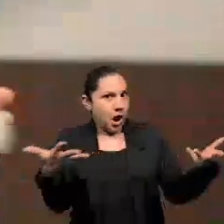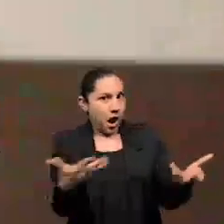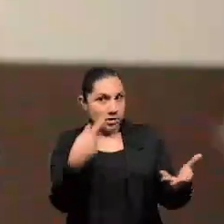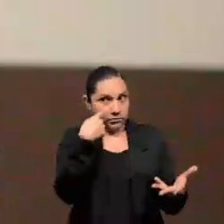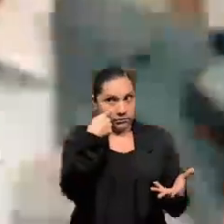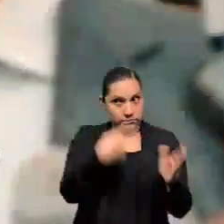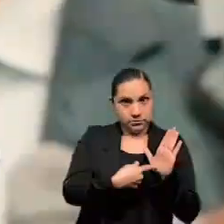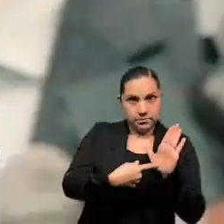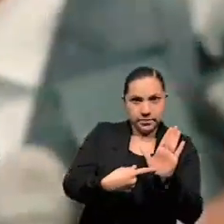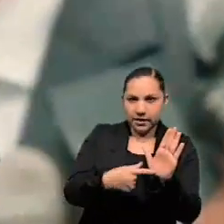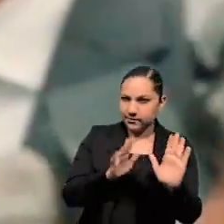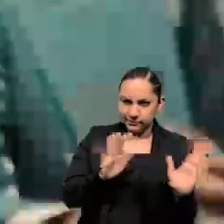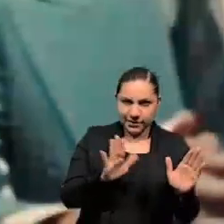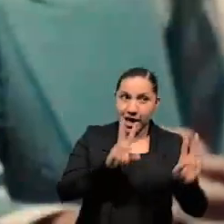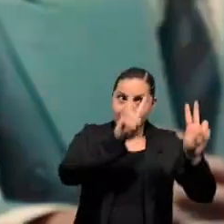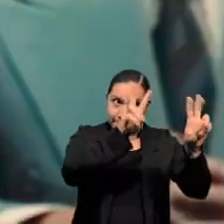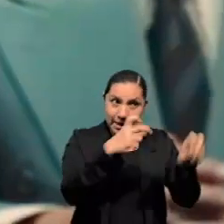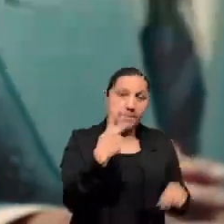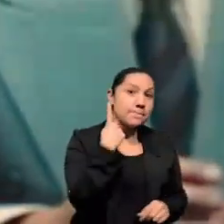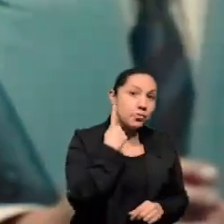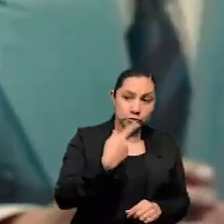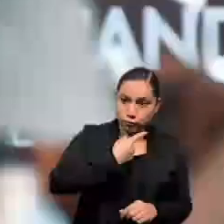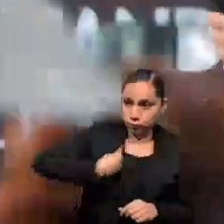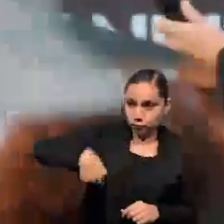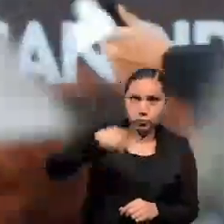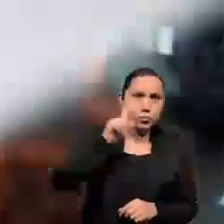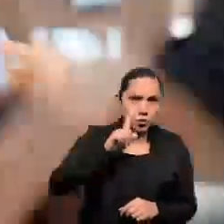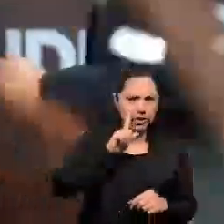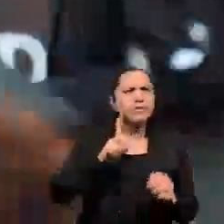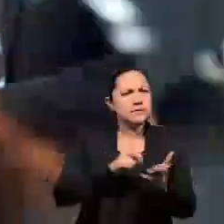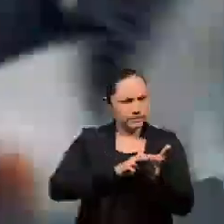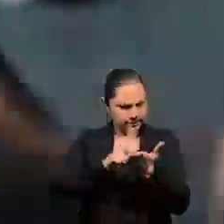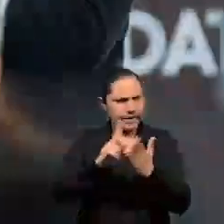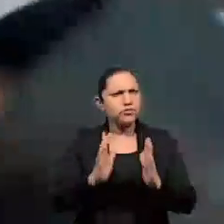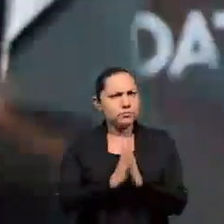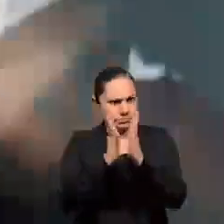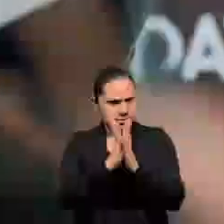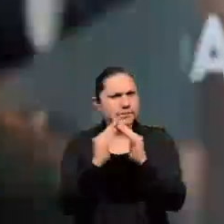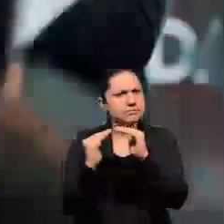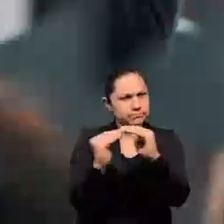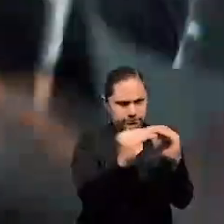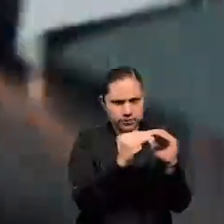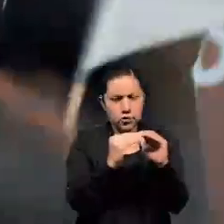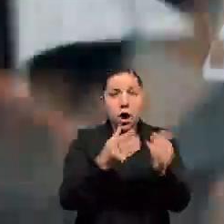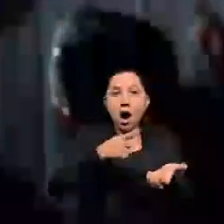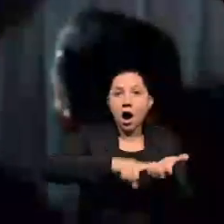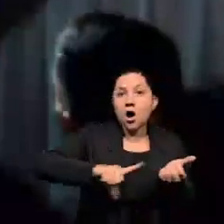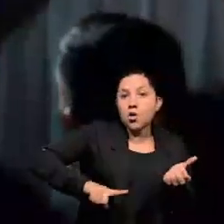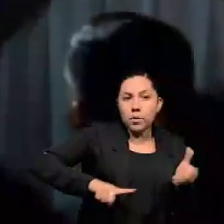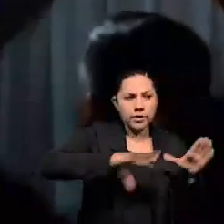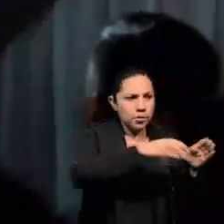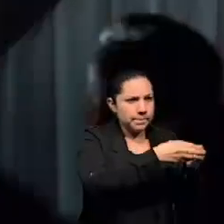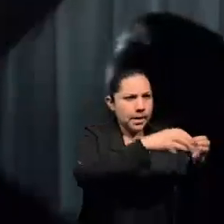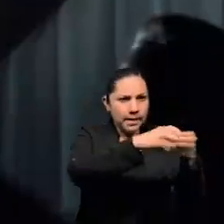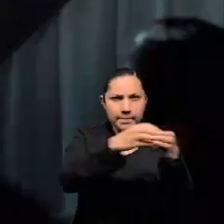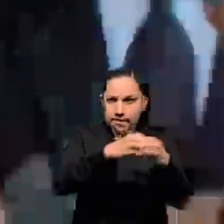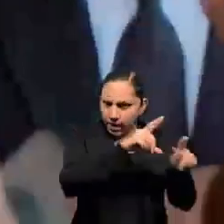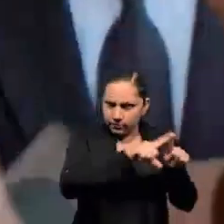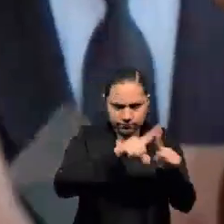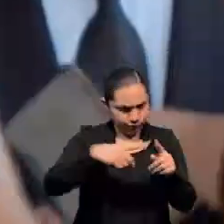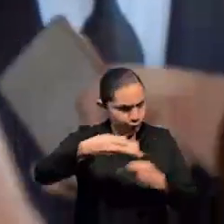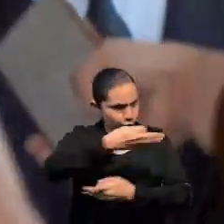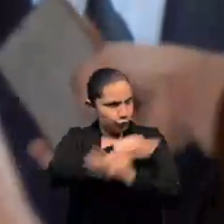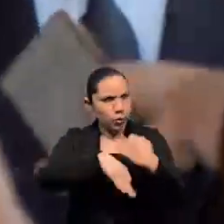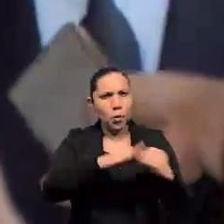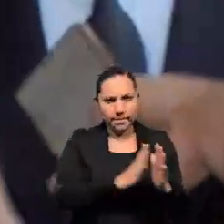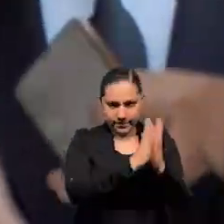La participación de las mujeres en la política debe ser paritaria y ejercerse en condiciones de igualdad en todos los niveles de gobierno. El INE